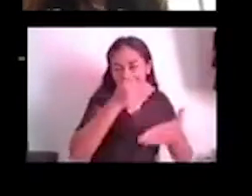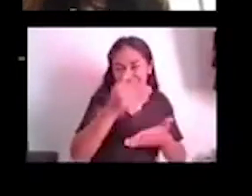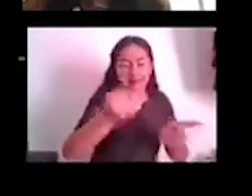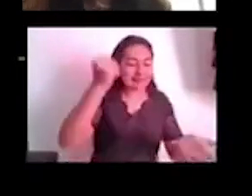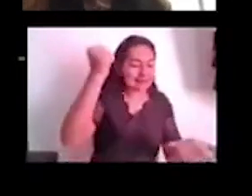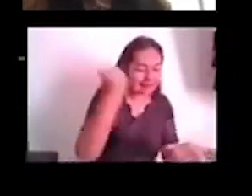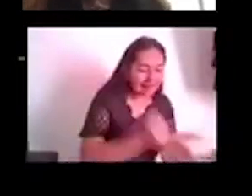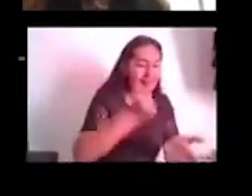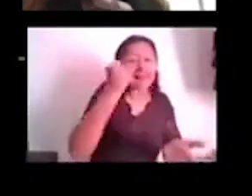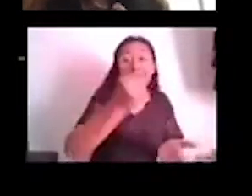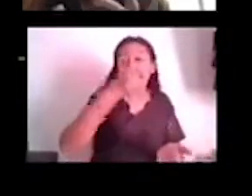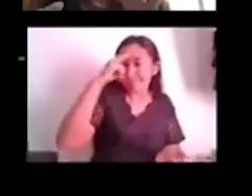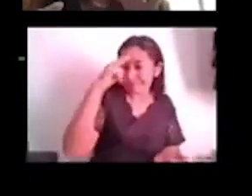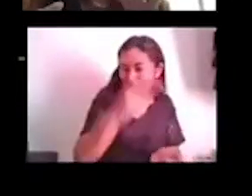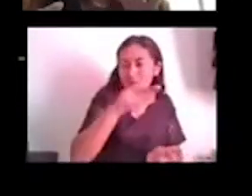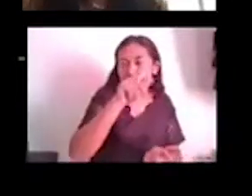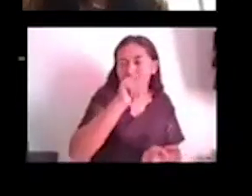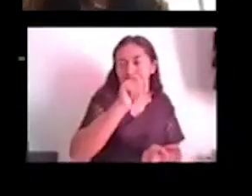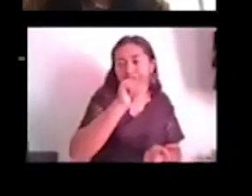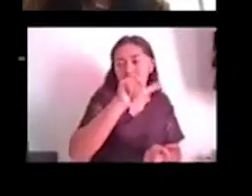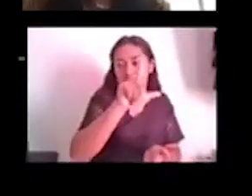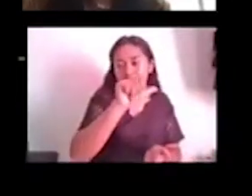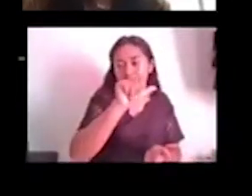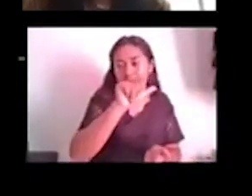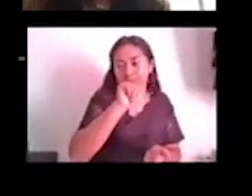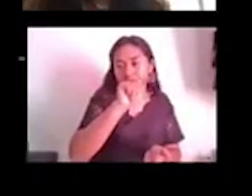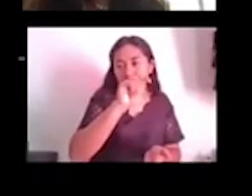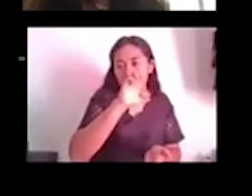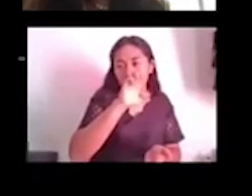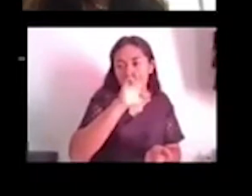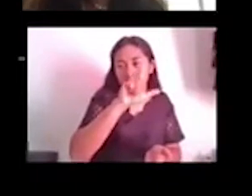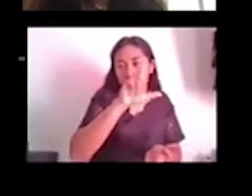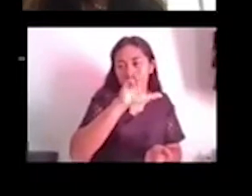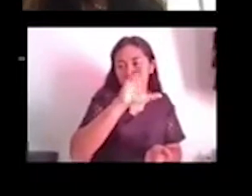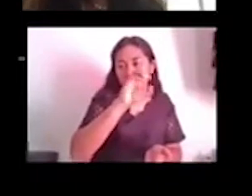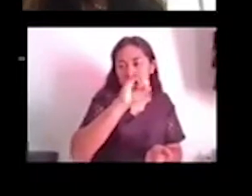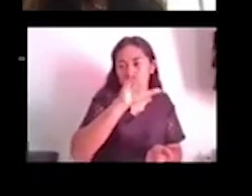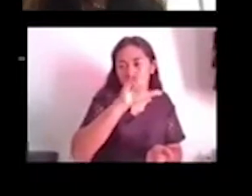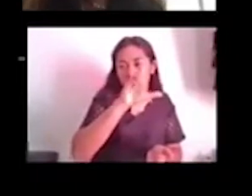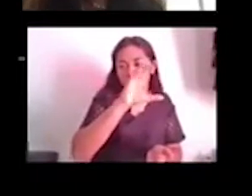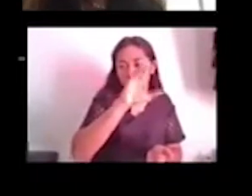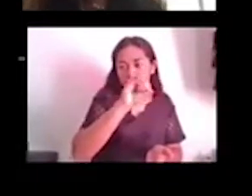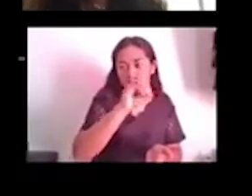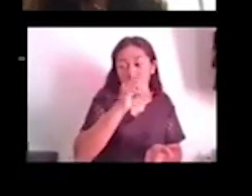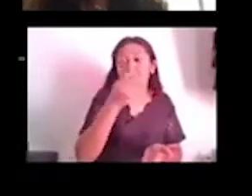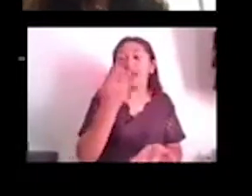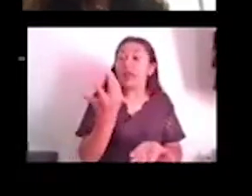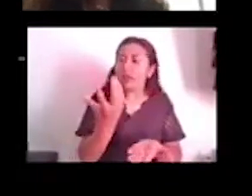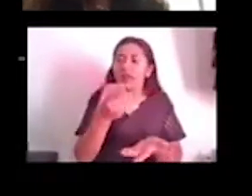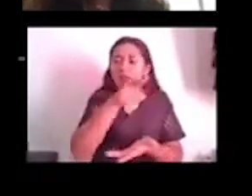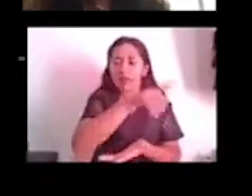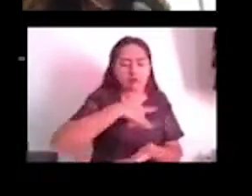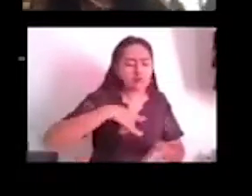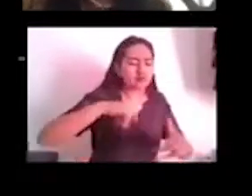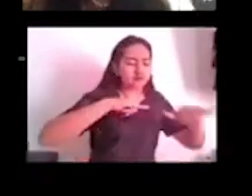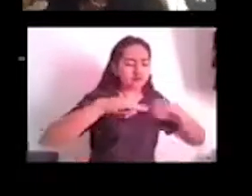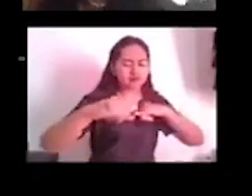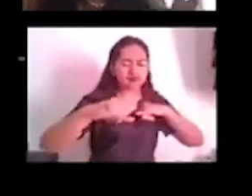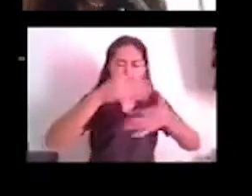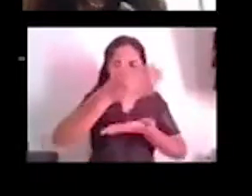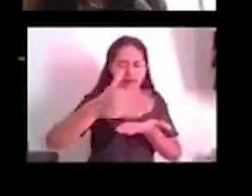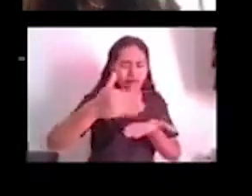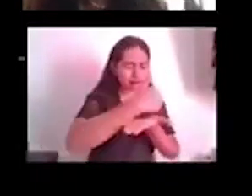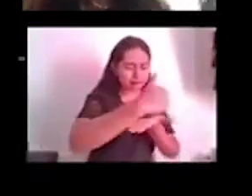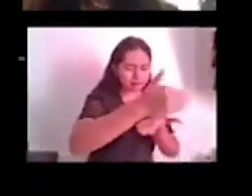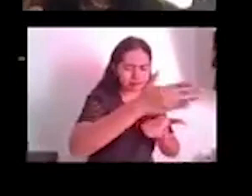entre hermanos por el reparto de tierras. A algunos calpulí no les gustó las tierras que les tocaron en el reparto, que aparte era